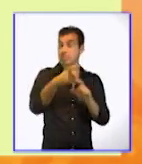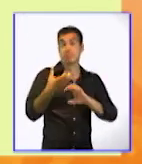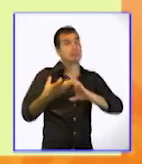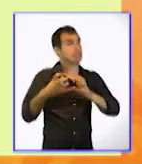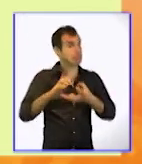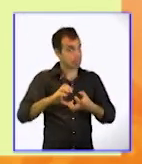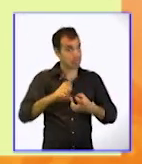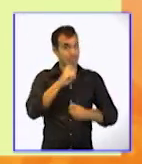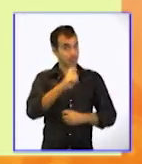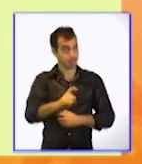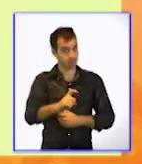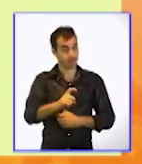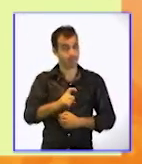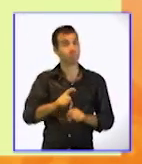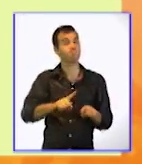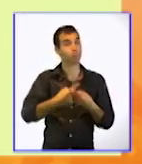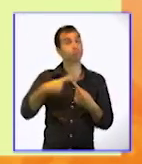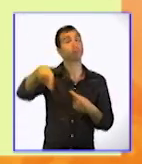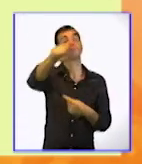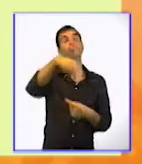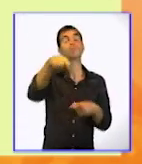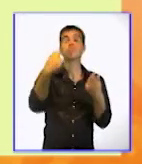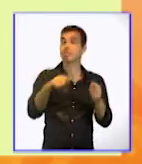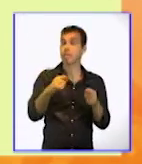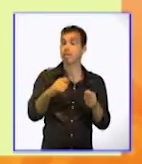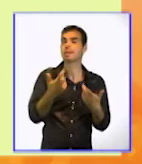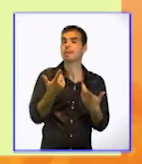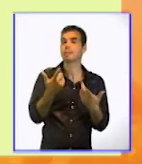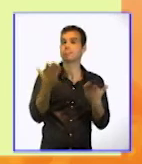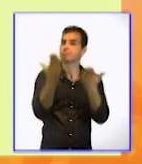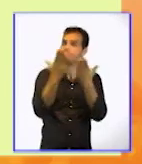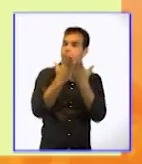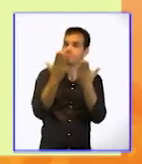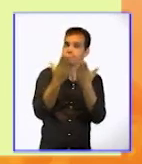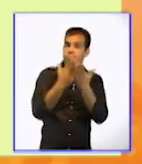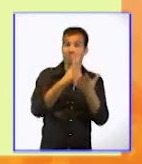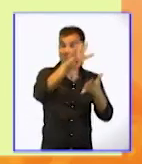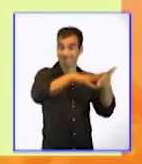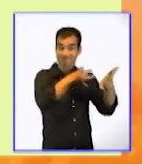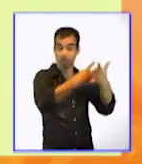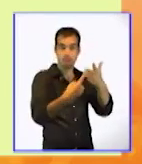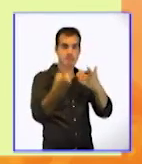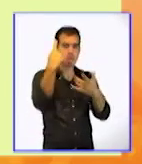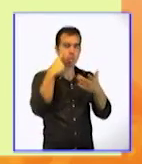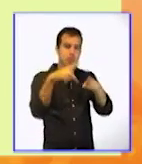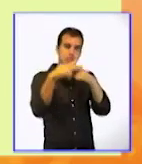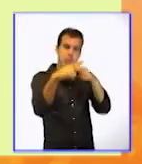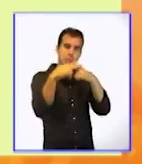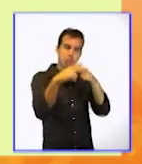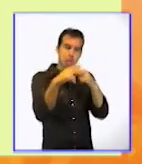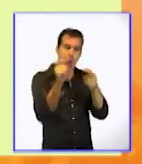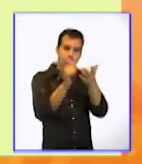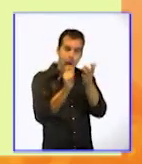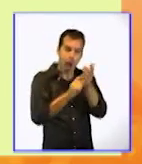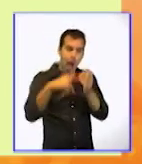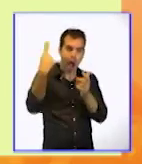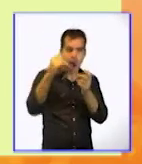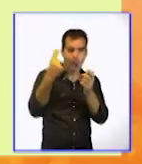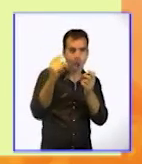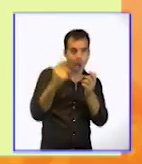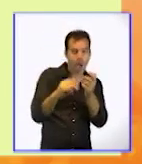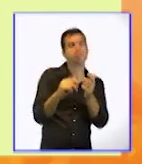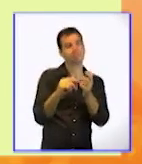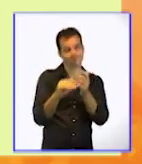mayor complejidad, porque ustedes tienen que ir trabajando con todas las tablas primero para ir resolviendo estos